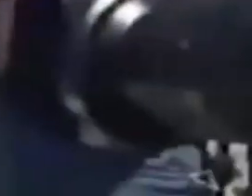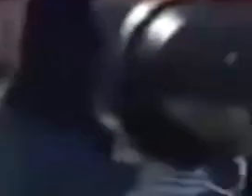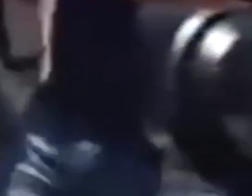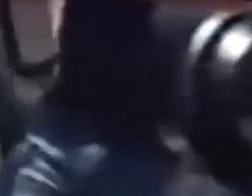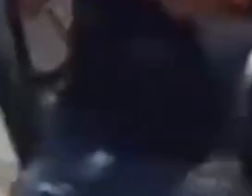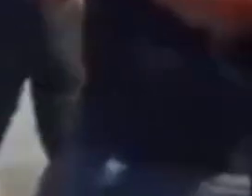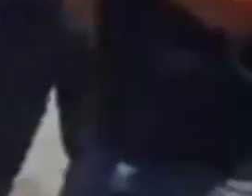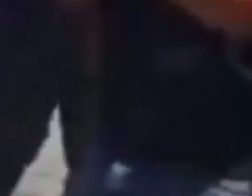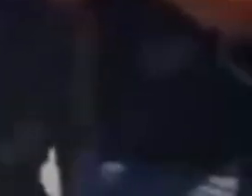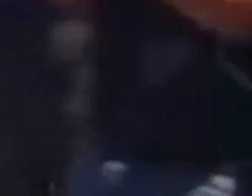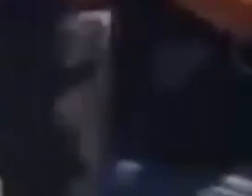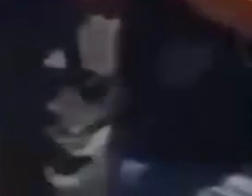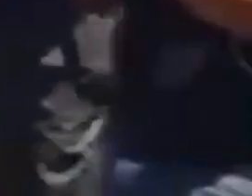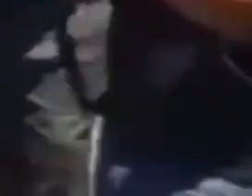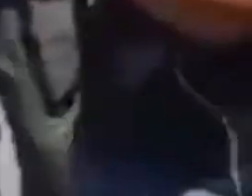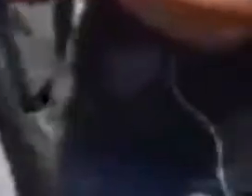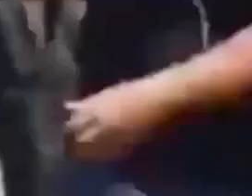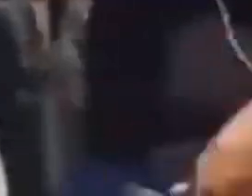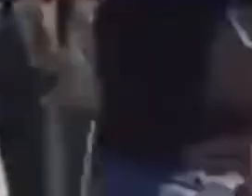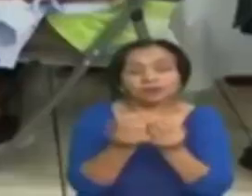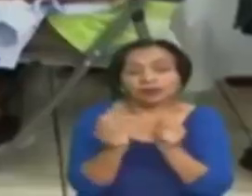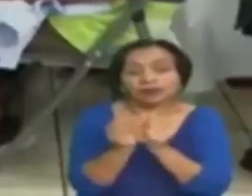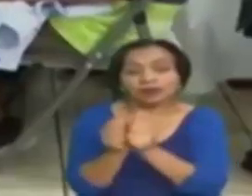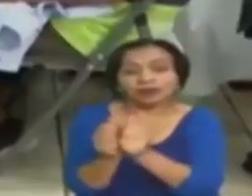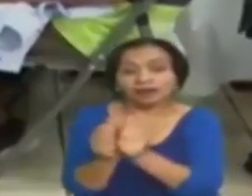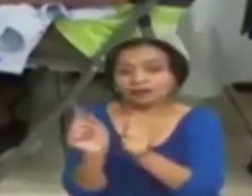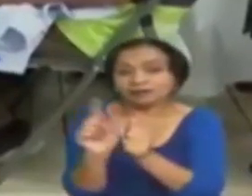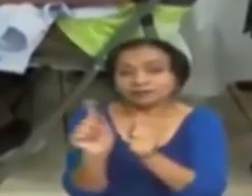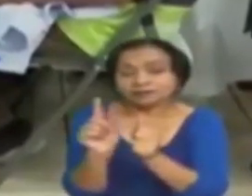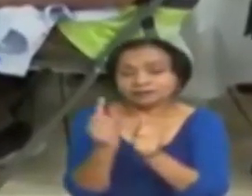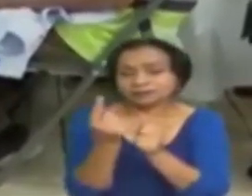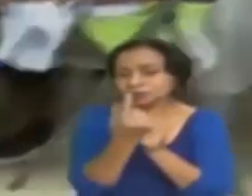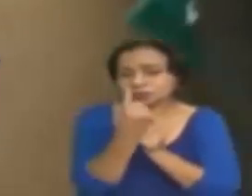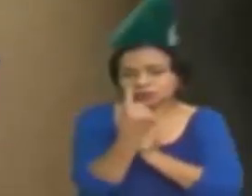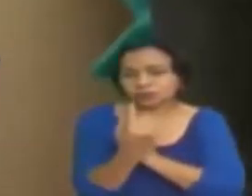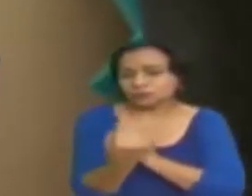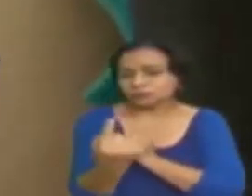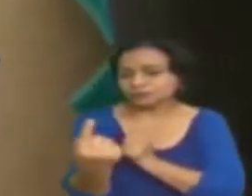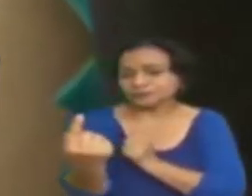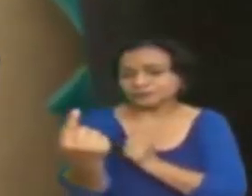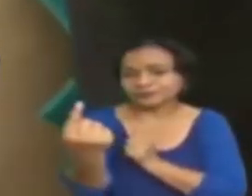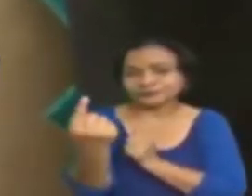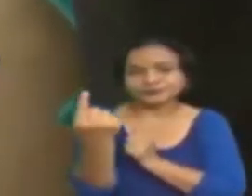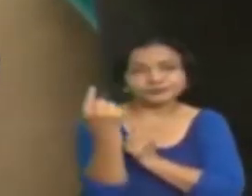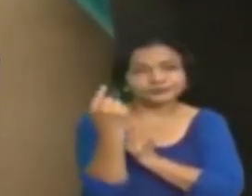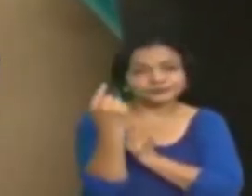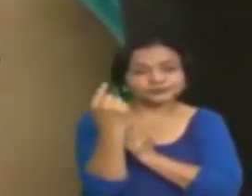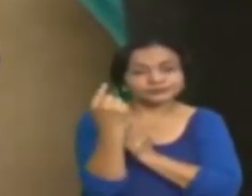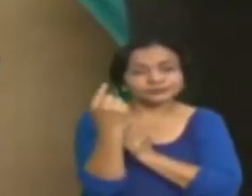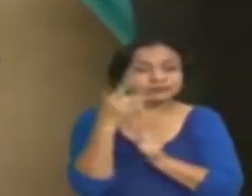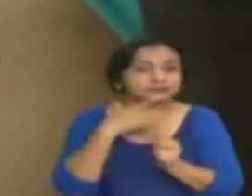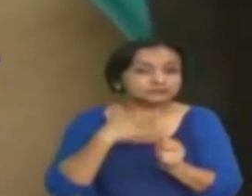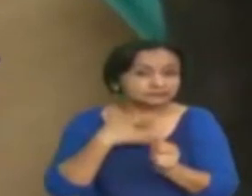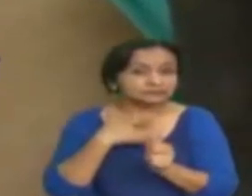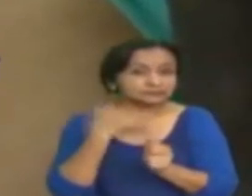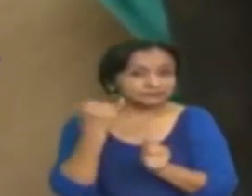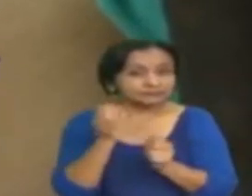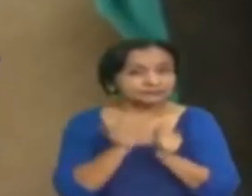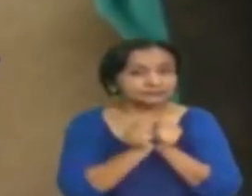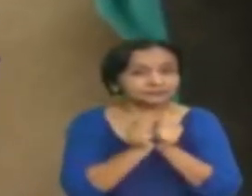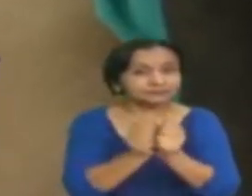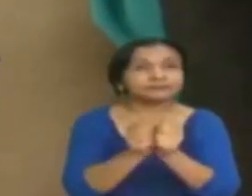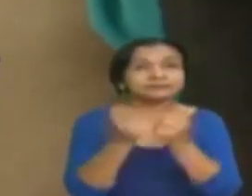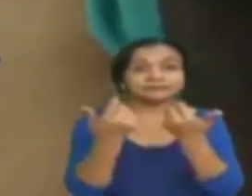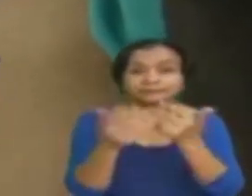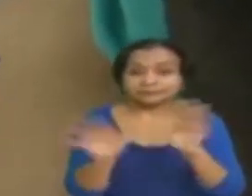también. Centro de Salud Félix Pedro Picado en Subtiaba, de 8 a 5. Casa Museo